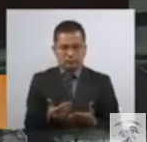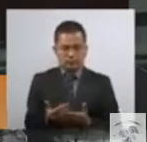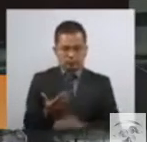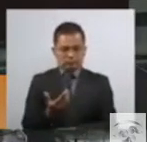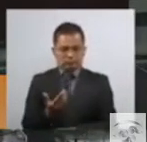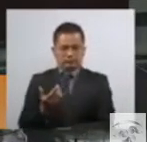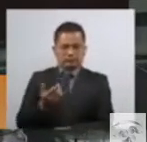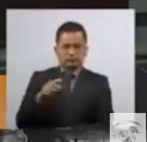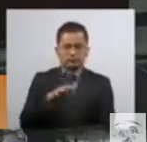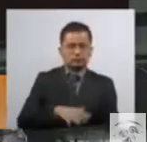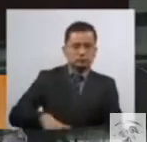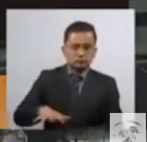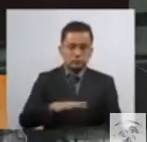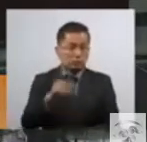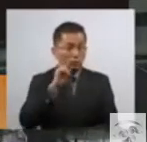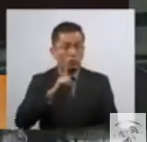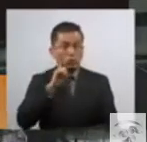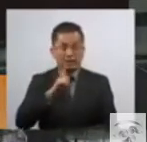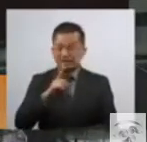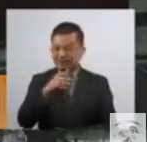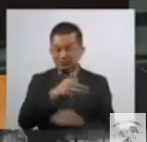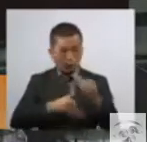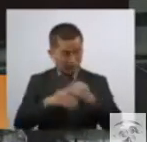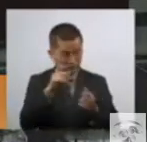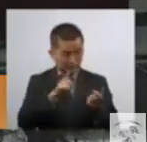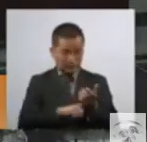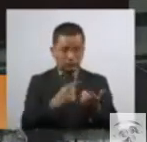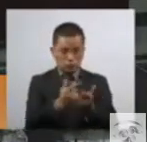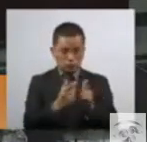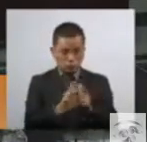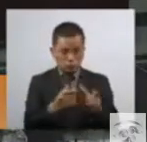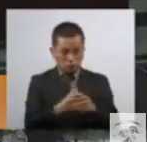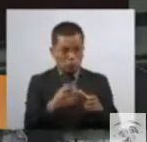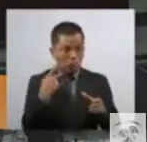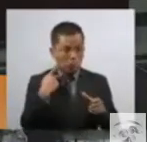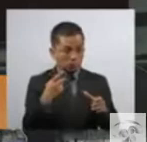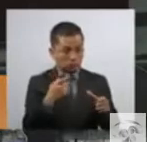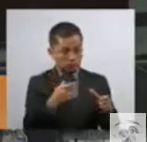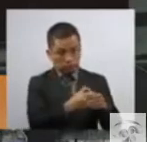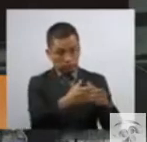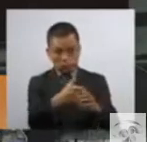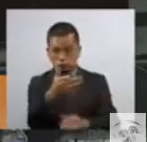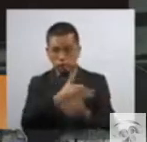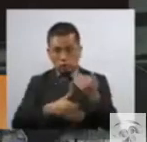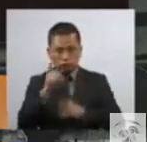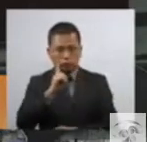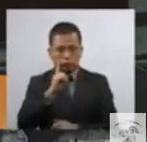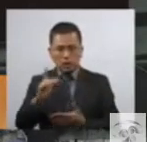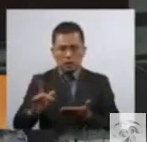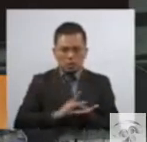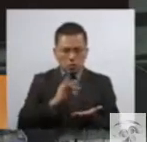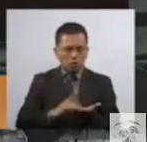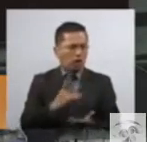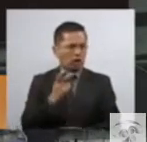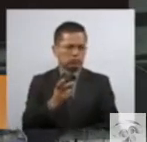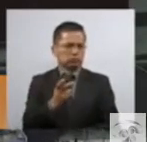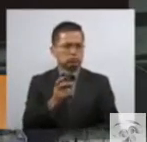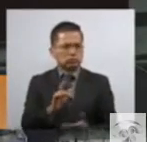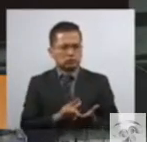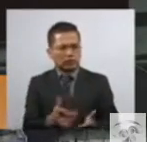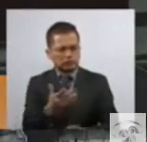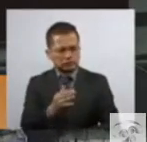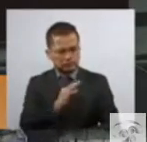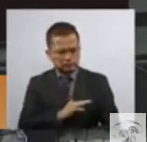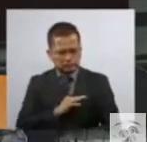apoyar esta reserva que viene impulsada desde la sociedad civil organizada y que déjenme decirles, compañeras y compañeros